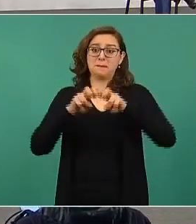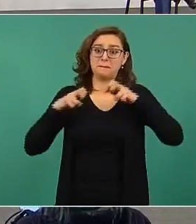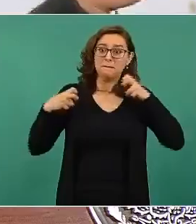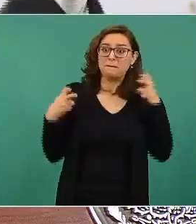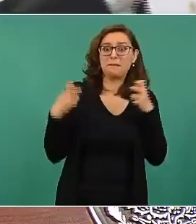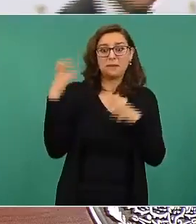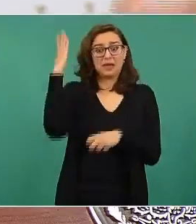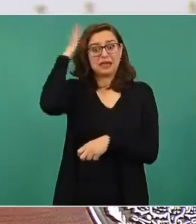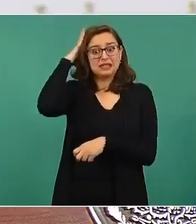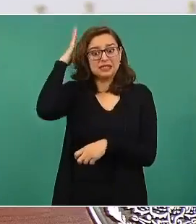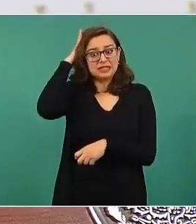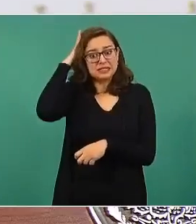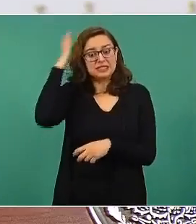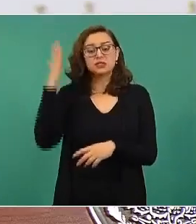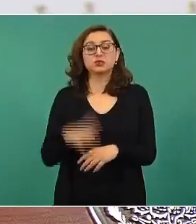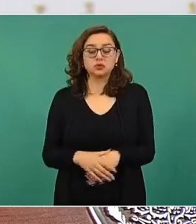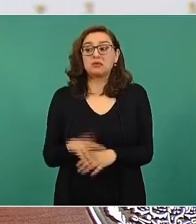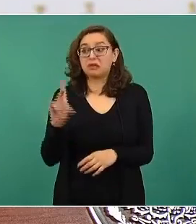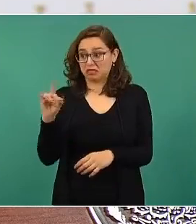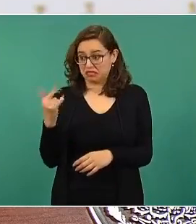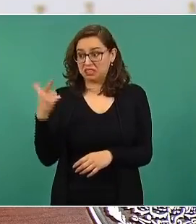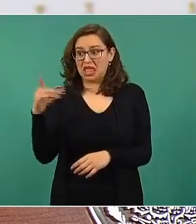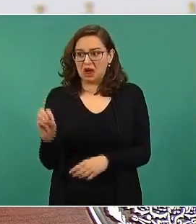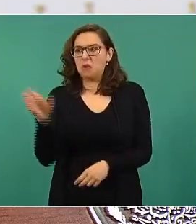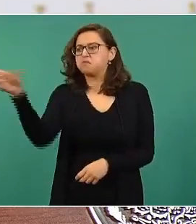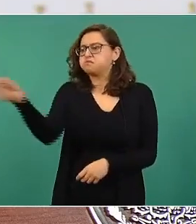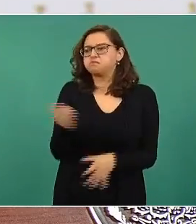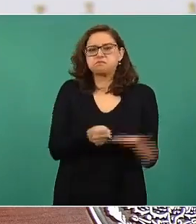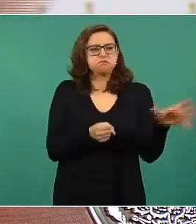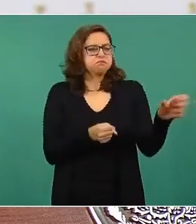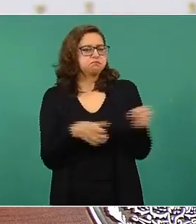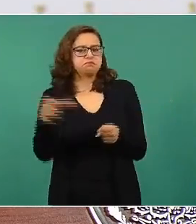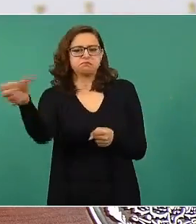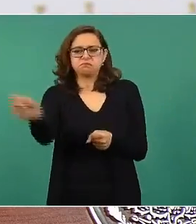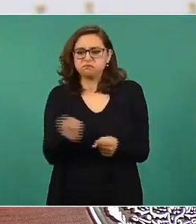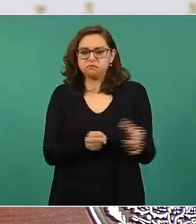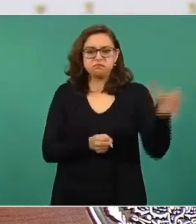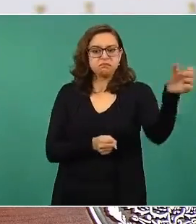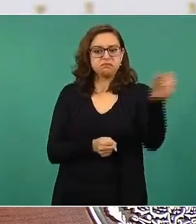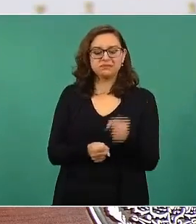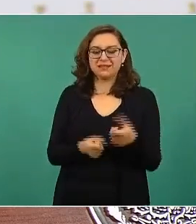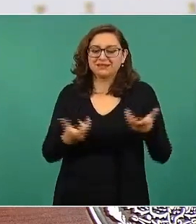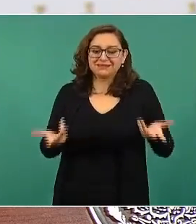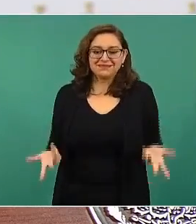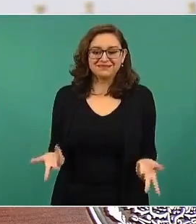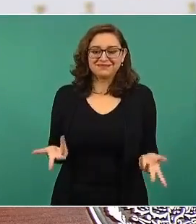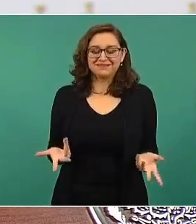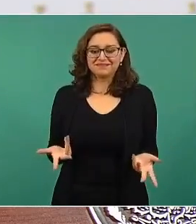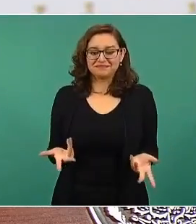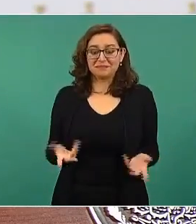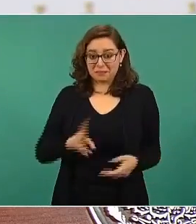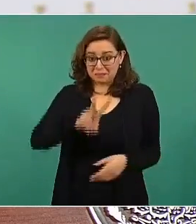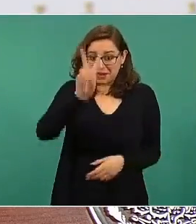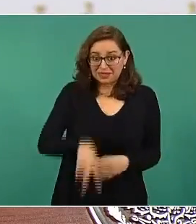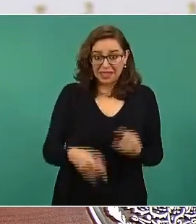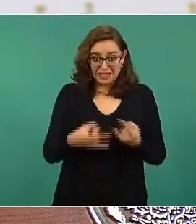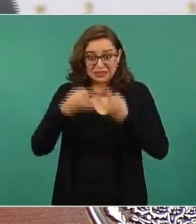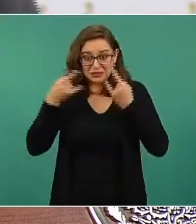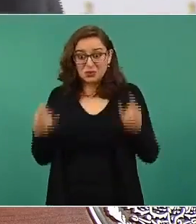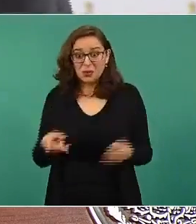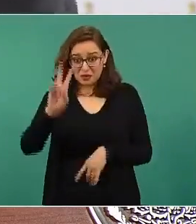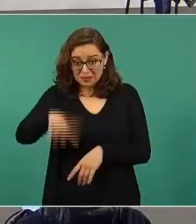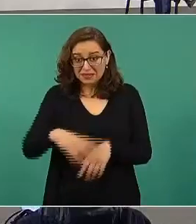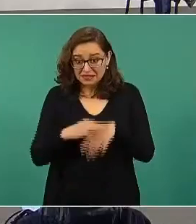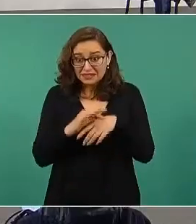Diego proponía ministros. O sea, no estoy inventando nada. No, presidente. Entonces, por